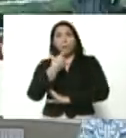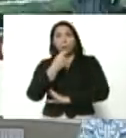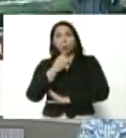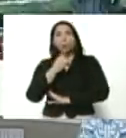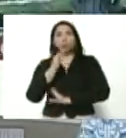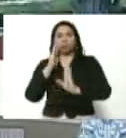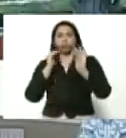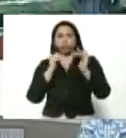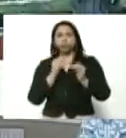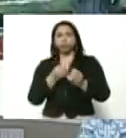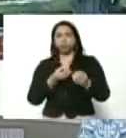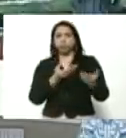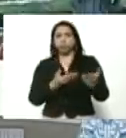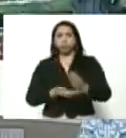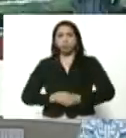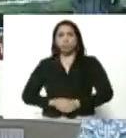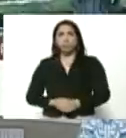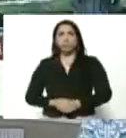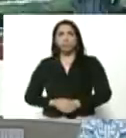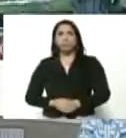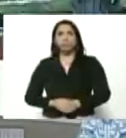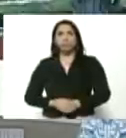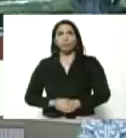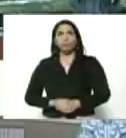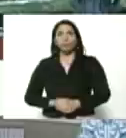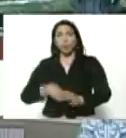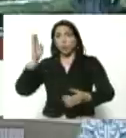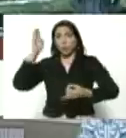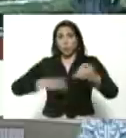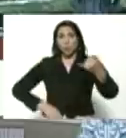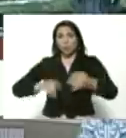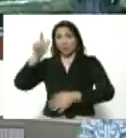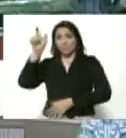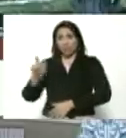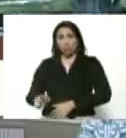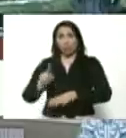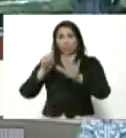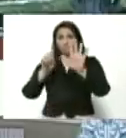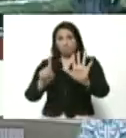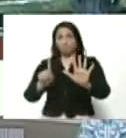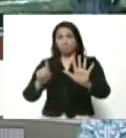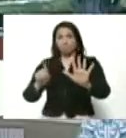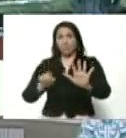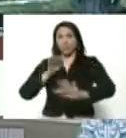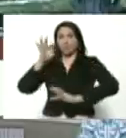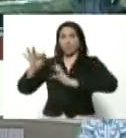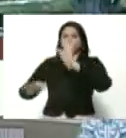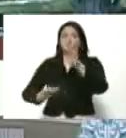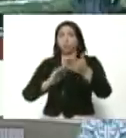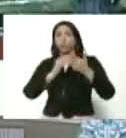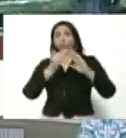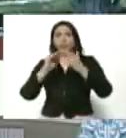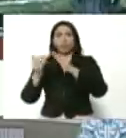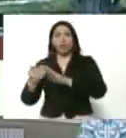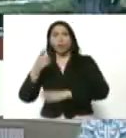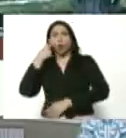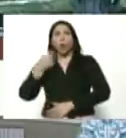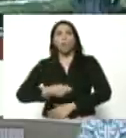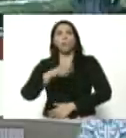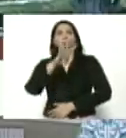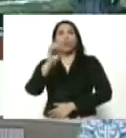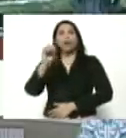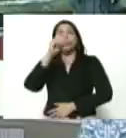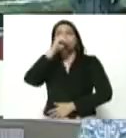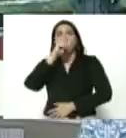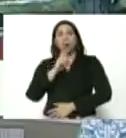respectivo tratamiento el último caso de transmisión comunitaria es un hombre de 40 años